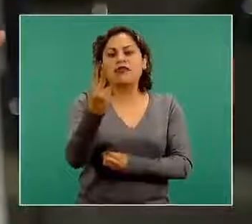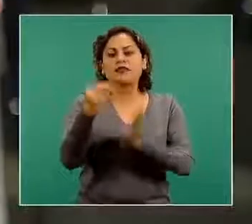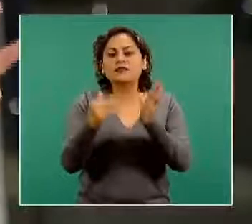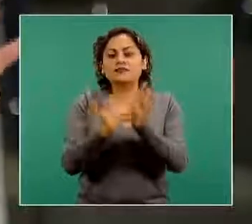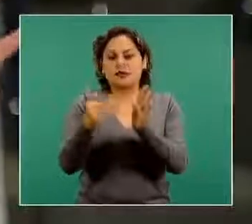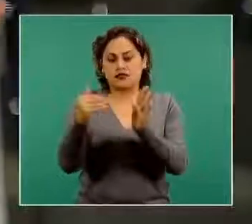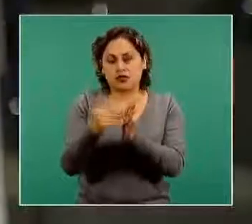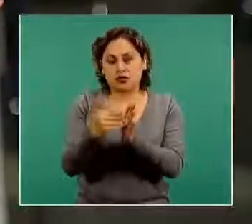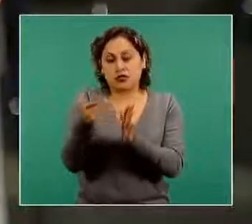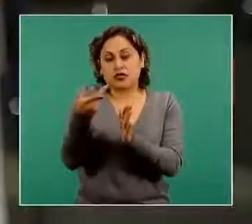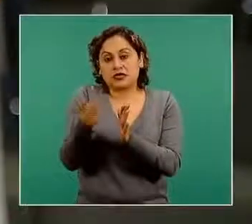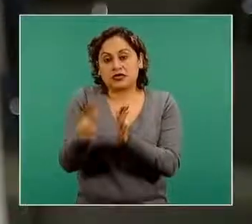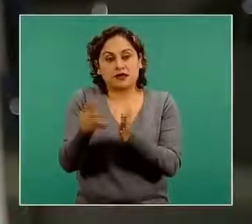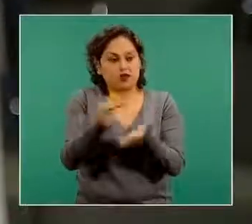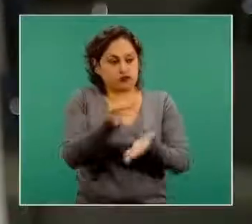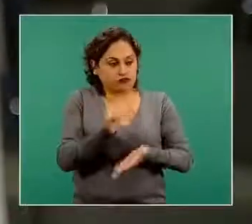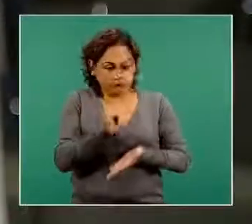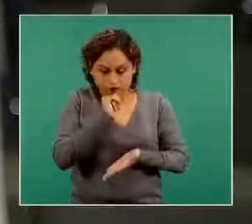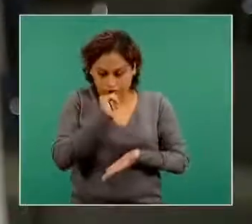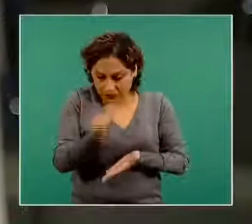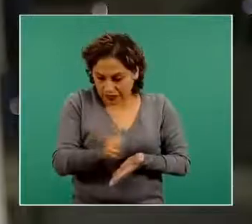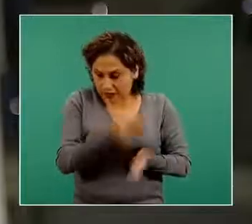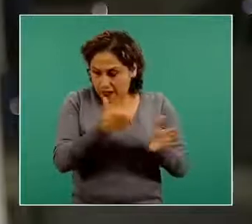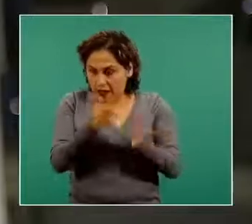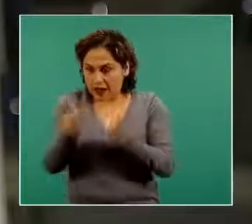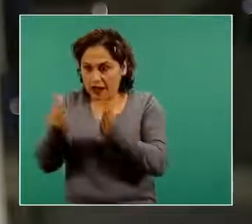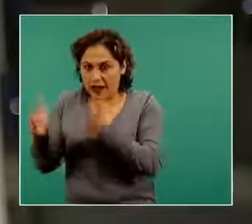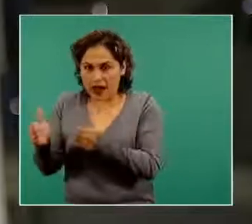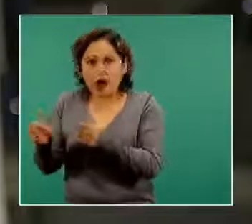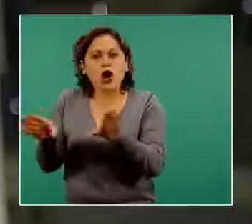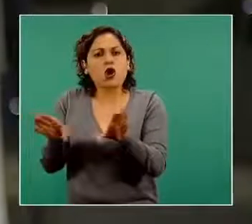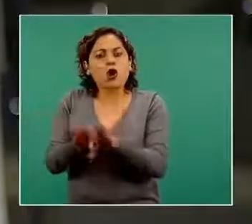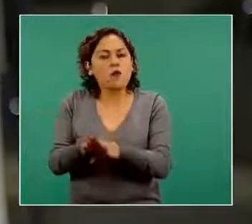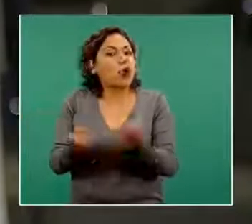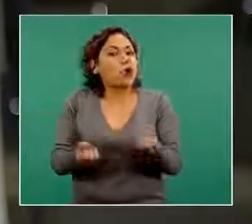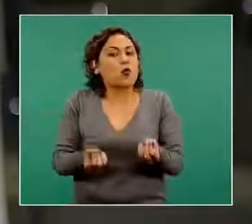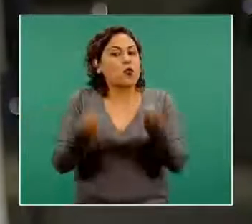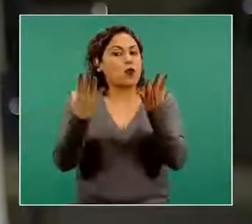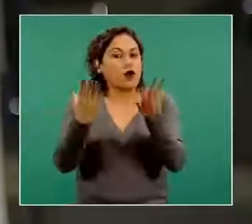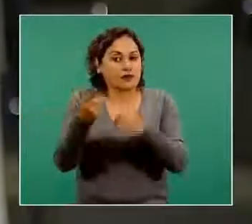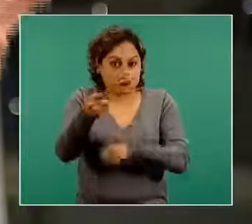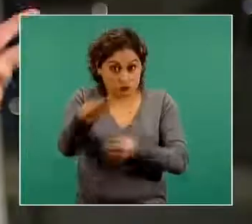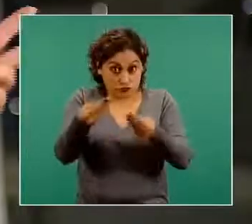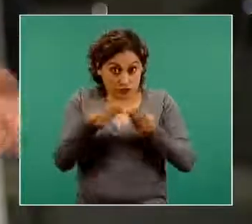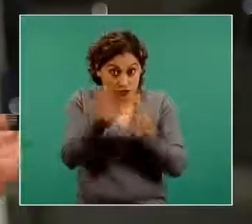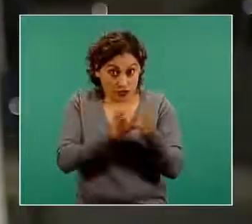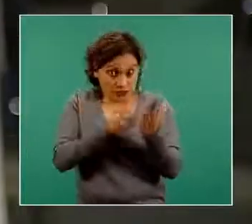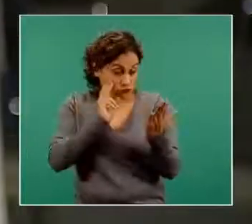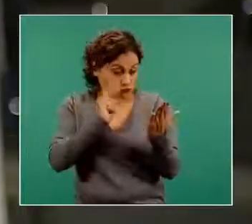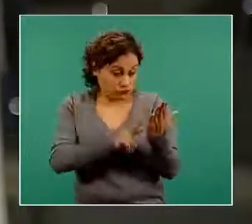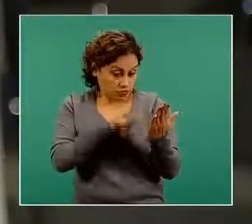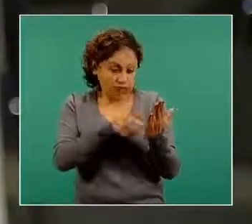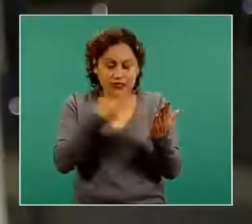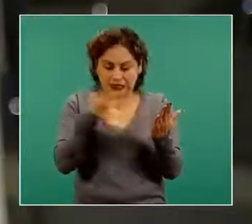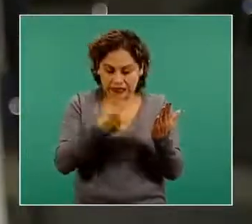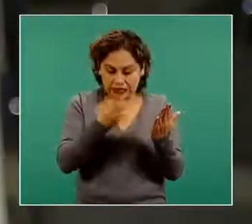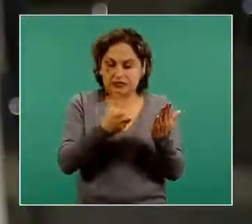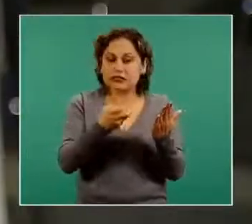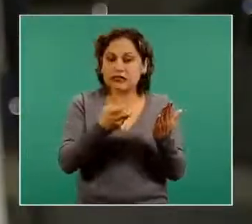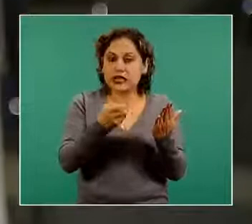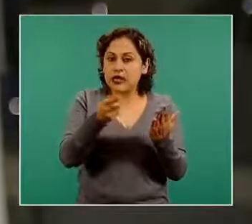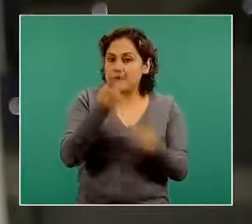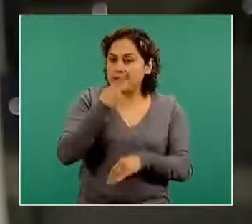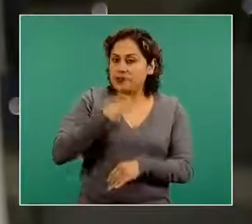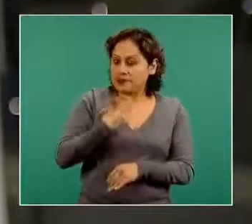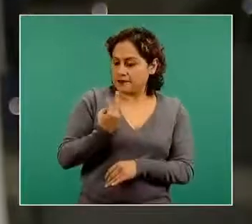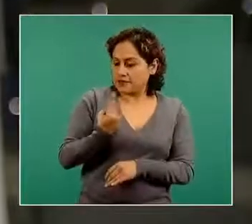si no vienen, es que es de acuerdo a su calendario, es el que yo estoy checando. Y si no viene el 25